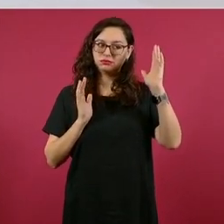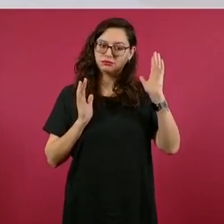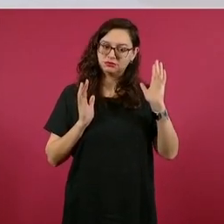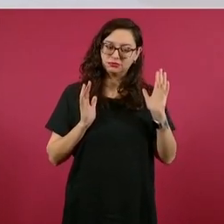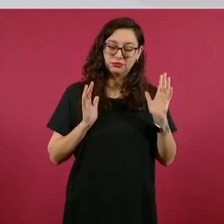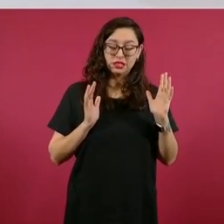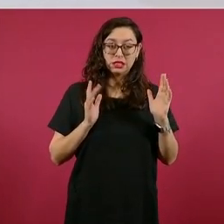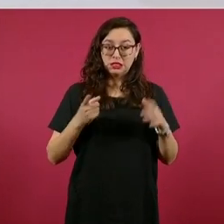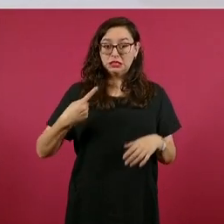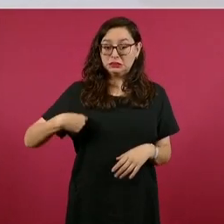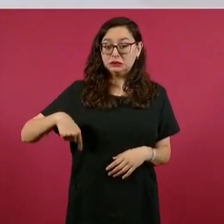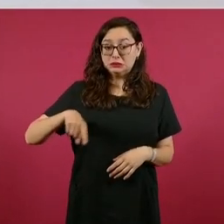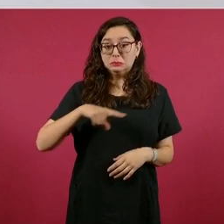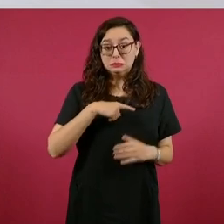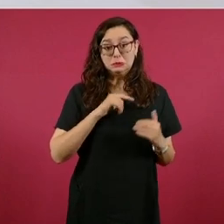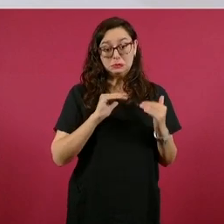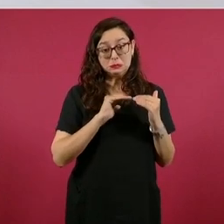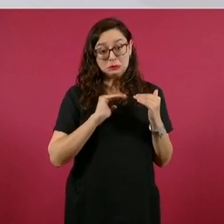aceptar